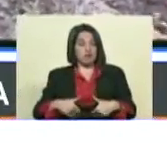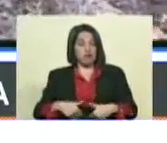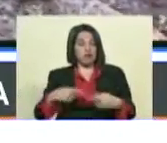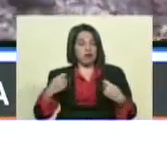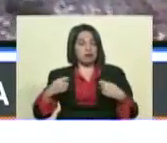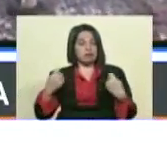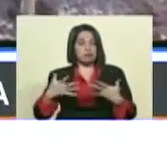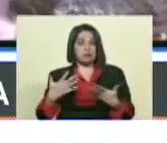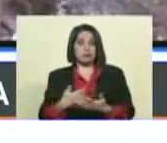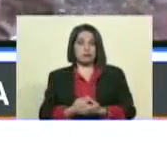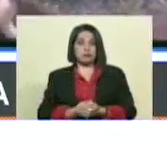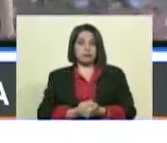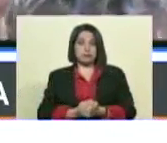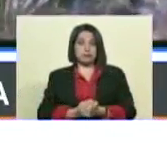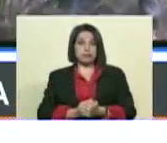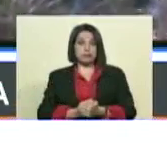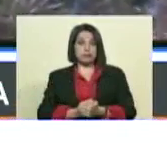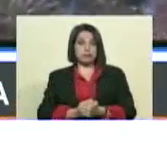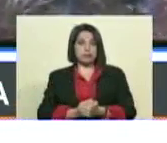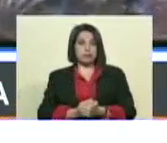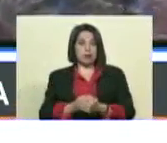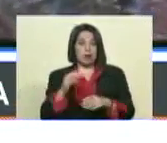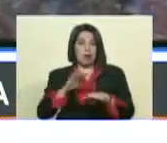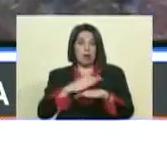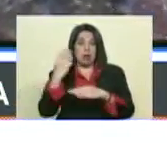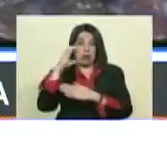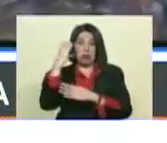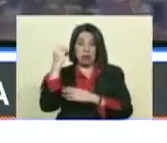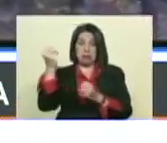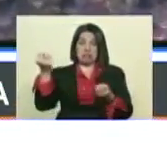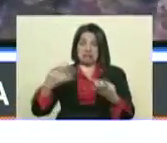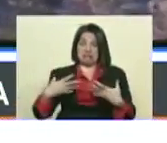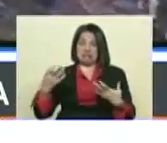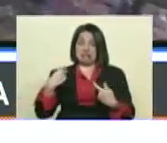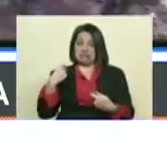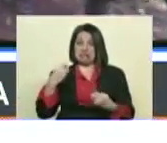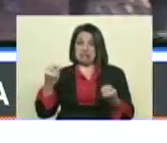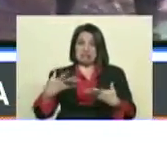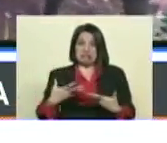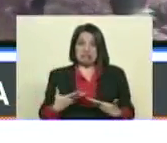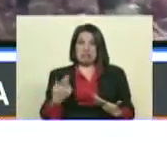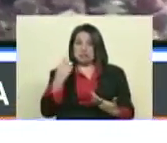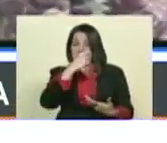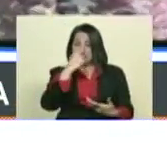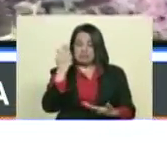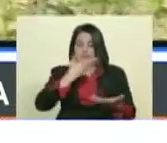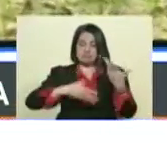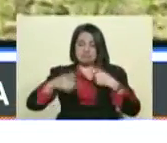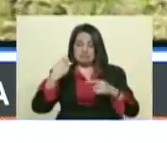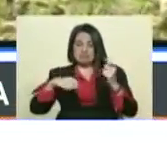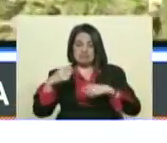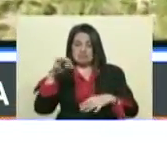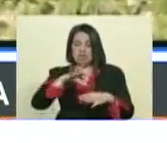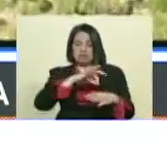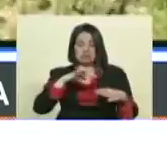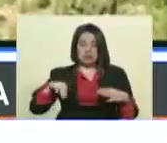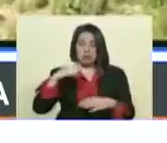Dios mío. Porque de Colombia lo que nos llega es contrabando, narcotráfico, siembra de droga,